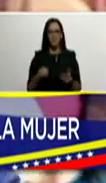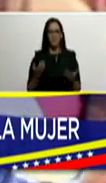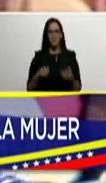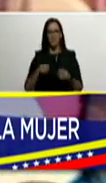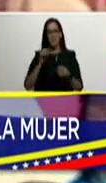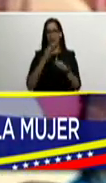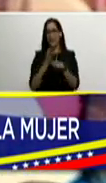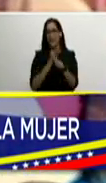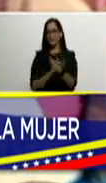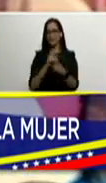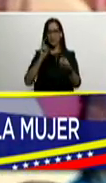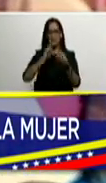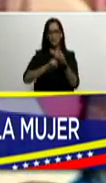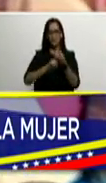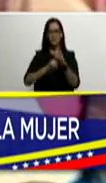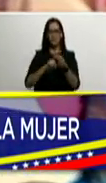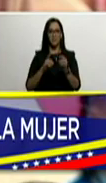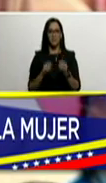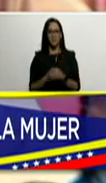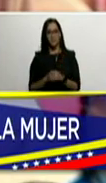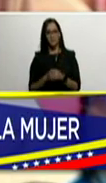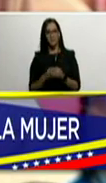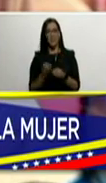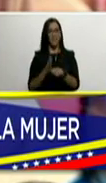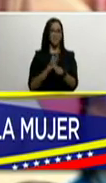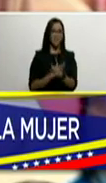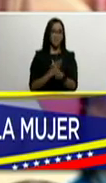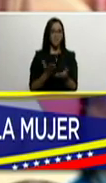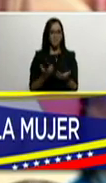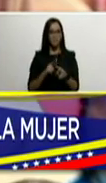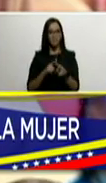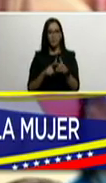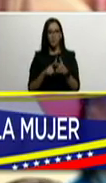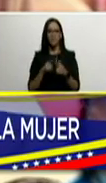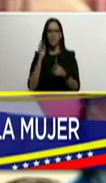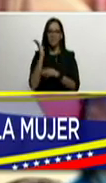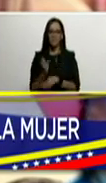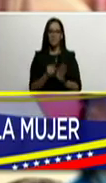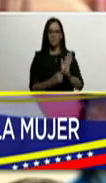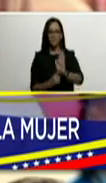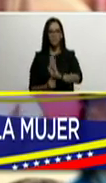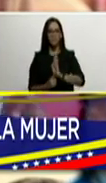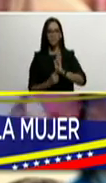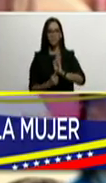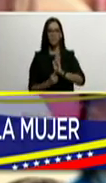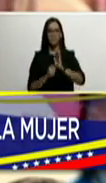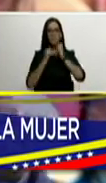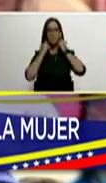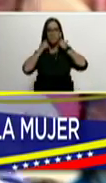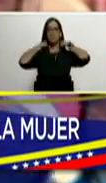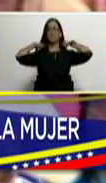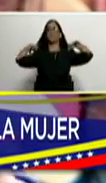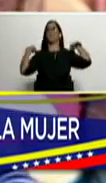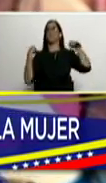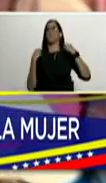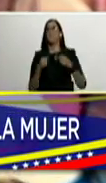pareja. Entonces, obviamente, la sanción tiene que ser ejemplar. Y yo le digo que sancionar es